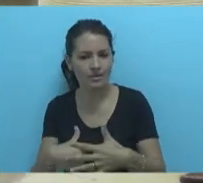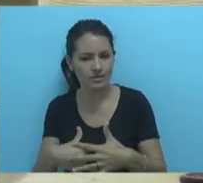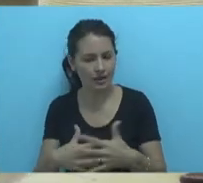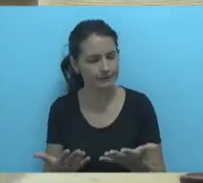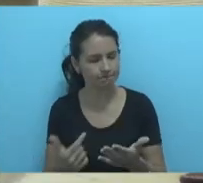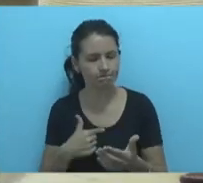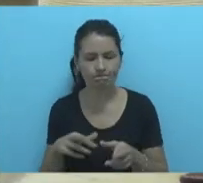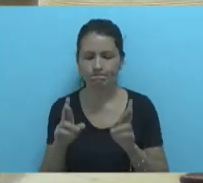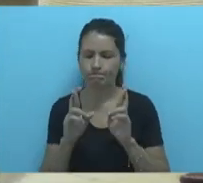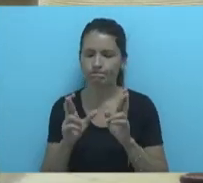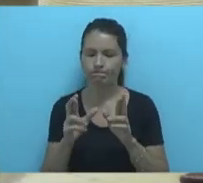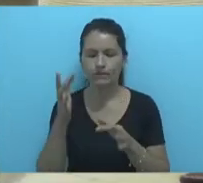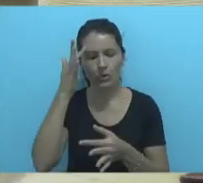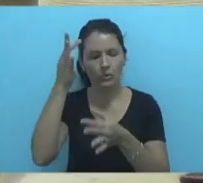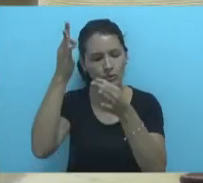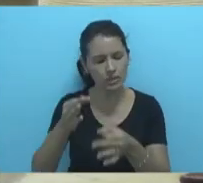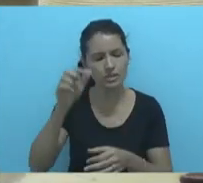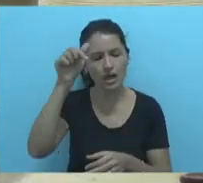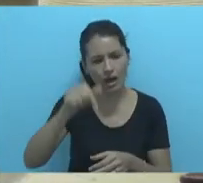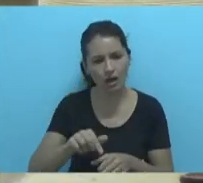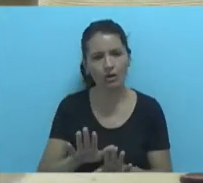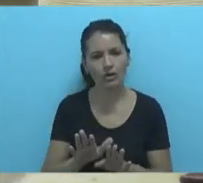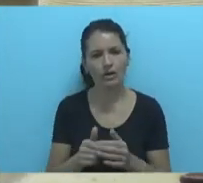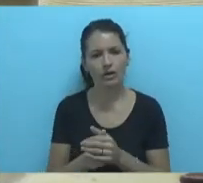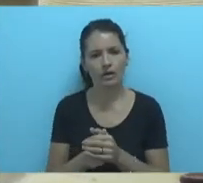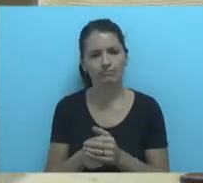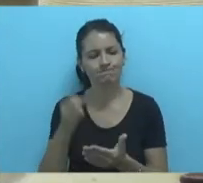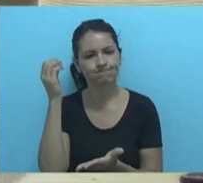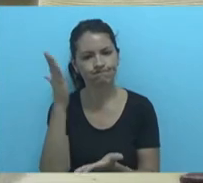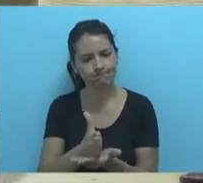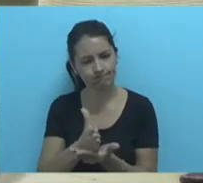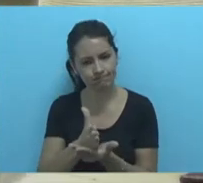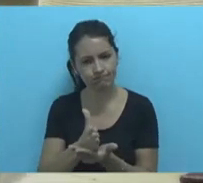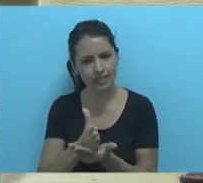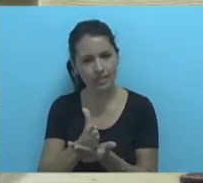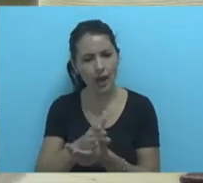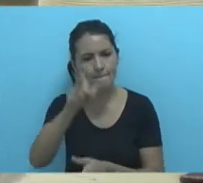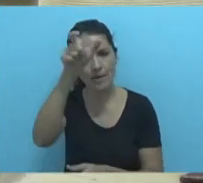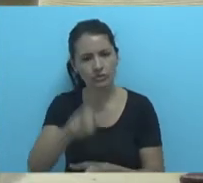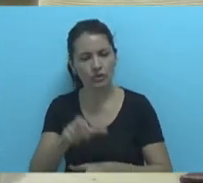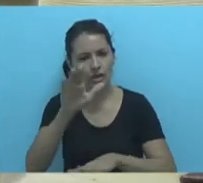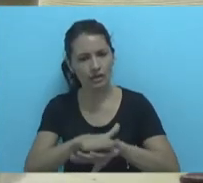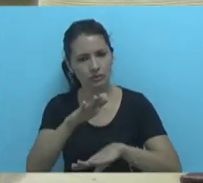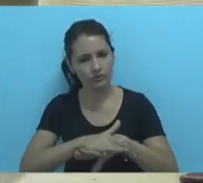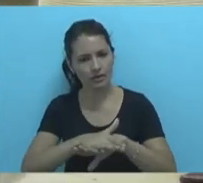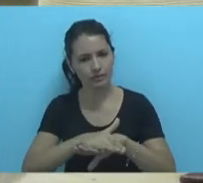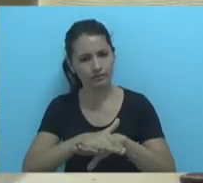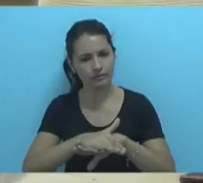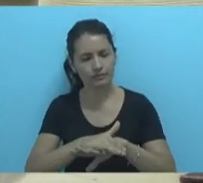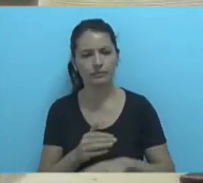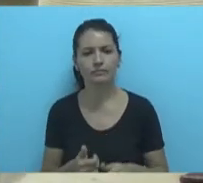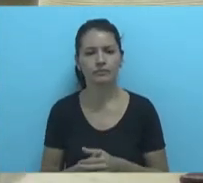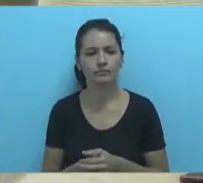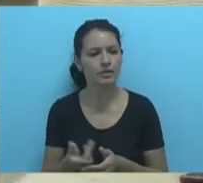con racionalidad, con criterio, y que se castigue con mano dura al asesino de Kiara y de su bebé. Y que